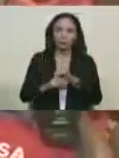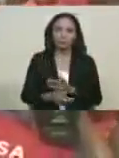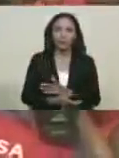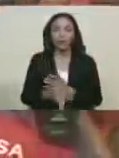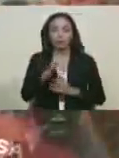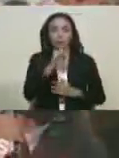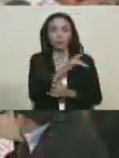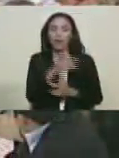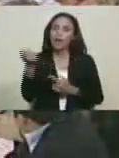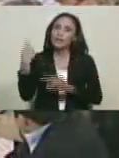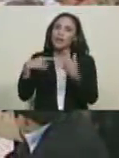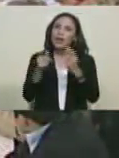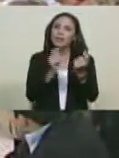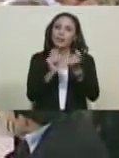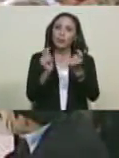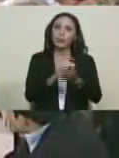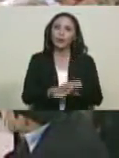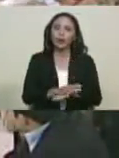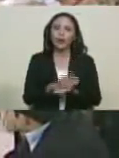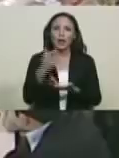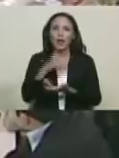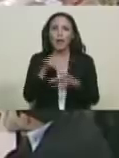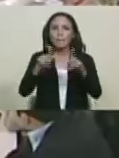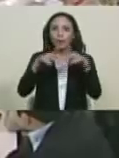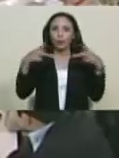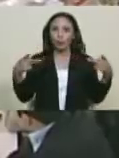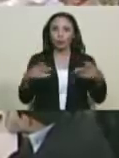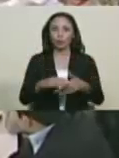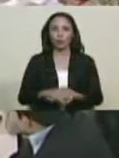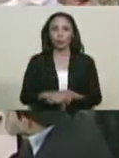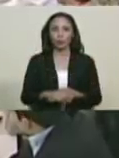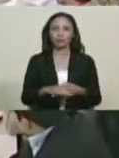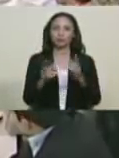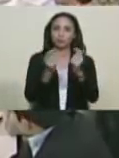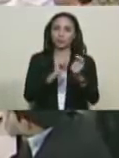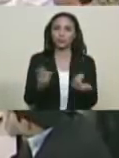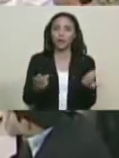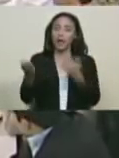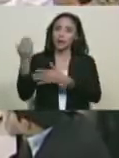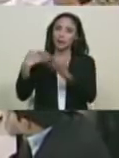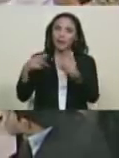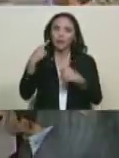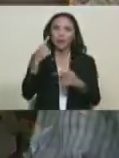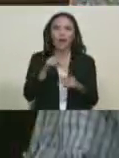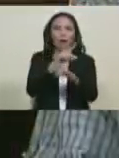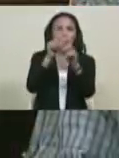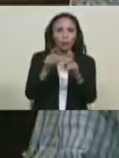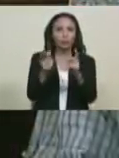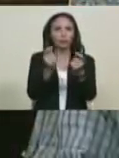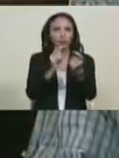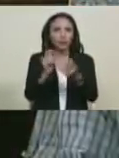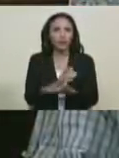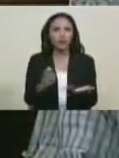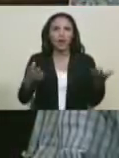una entrevista muy buena en el diario últimas noticias a la primera combatiente felicito